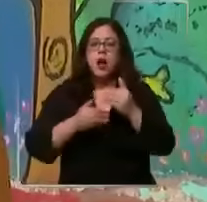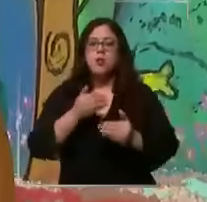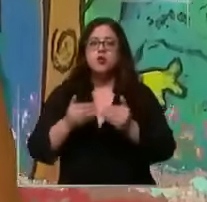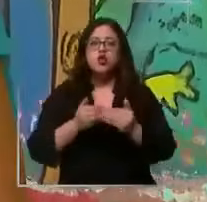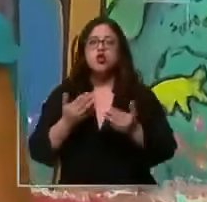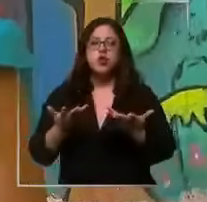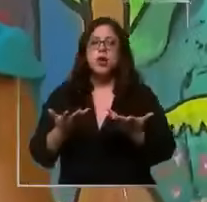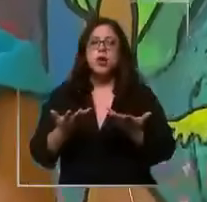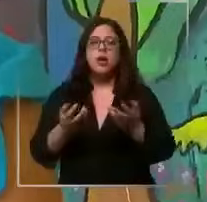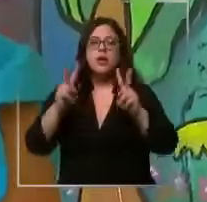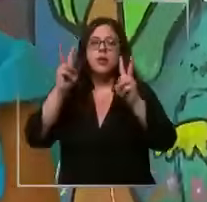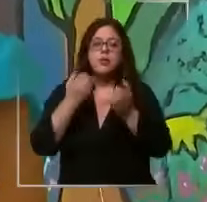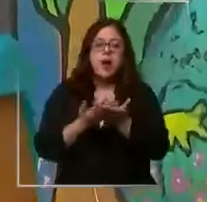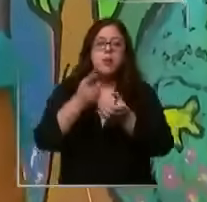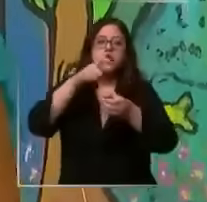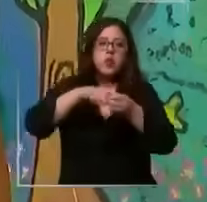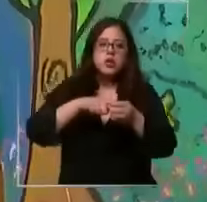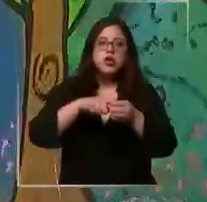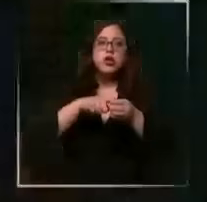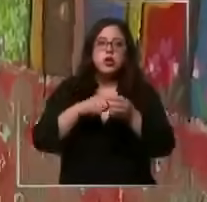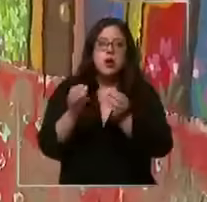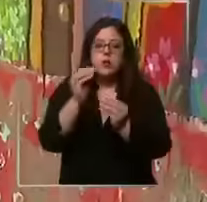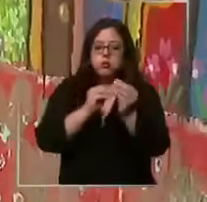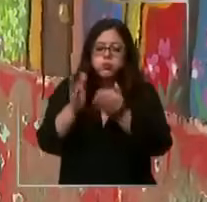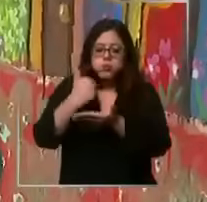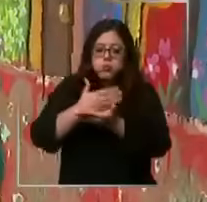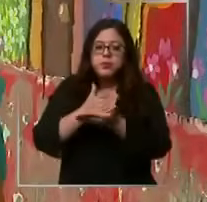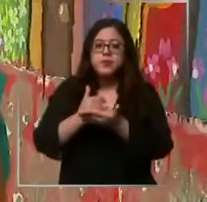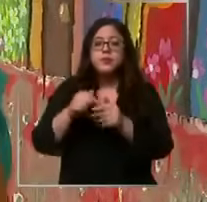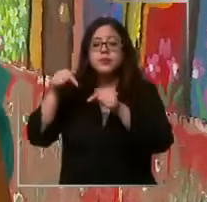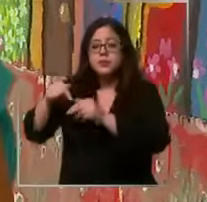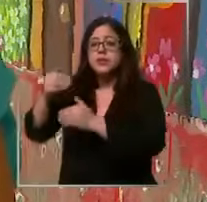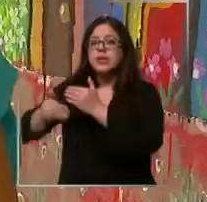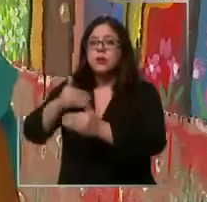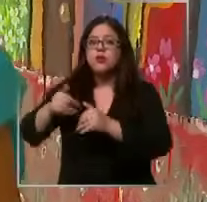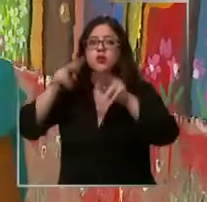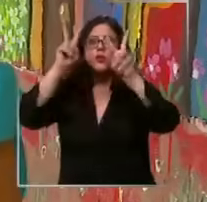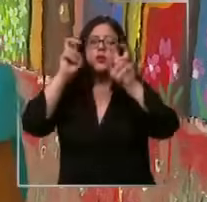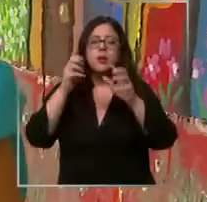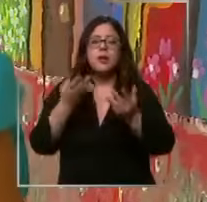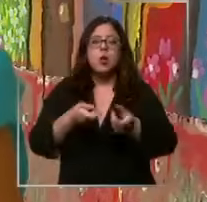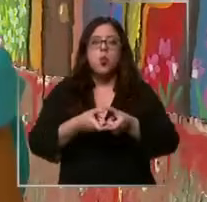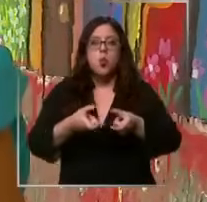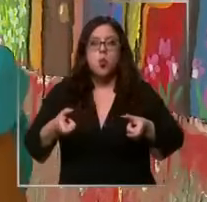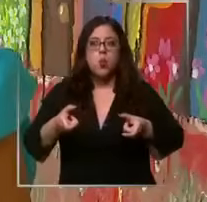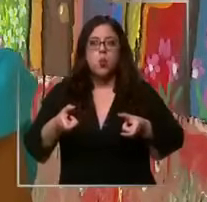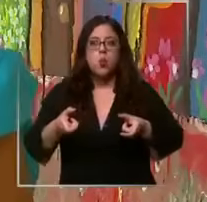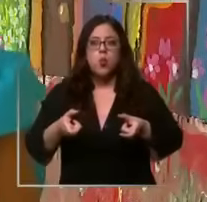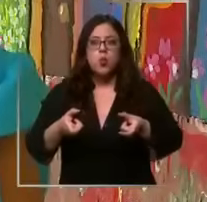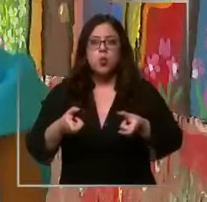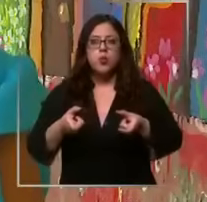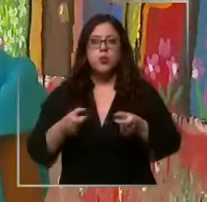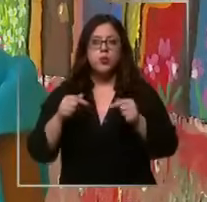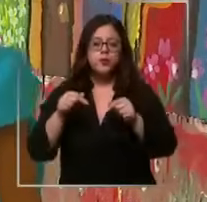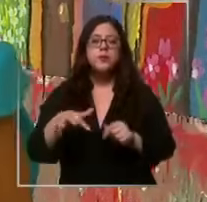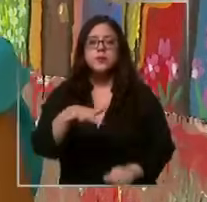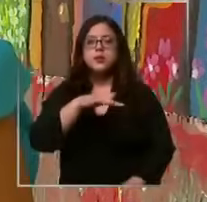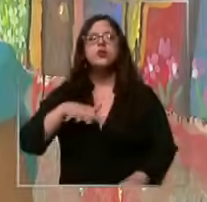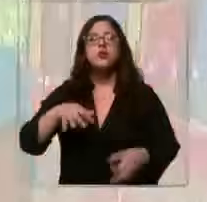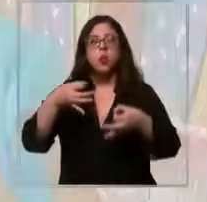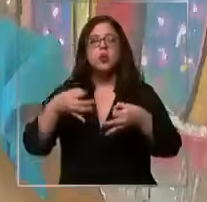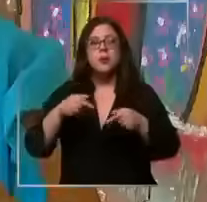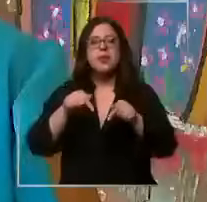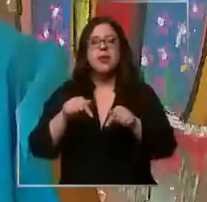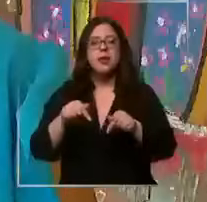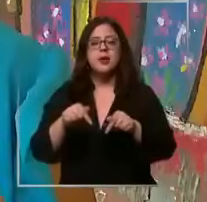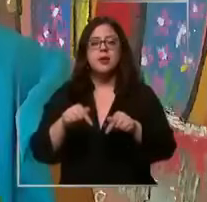de regulación de las postulaciones. Estamos avanzando en la generación de cupos, que es algo que ocurre en esta etapa,